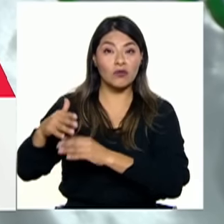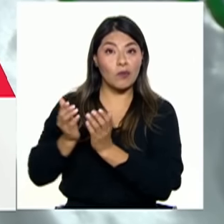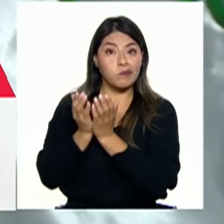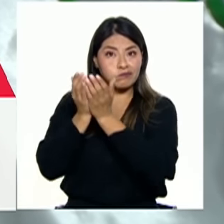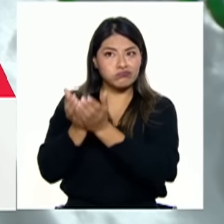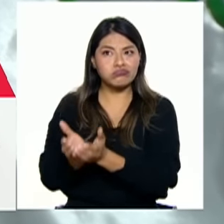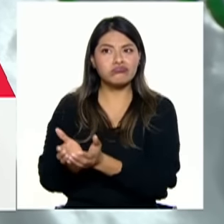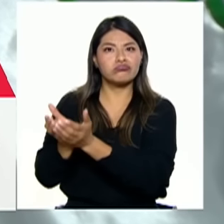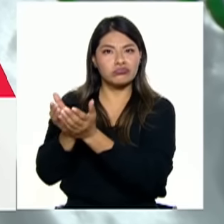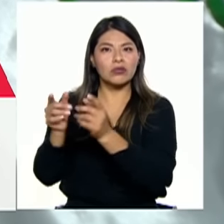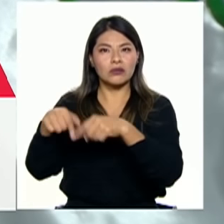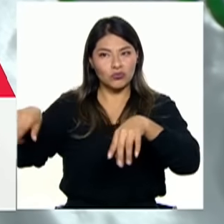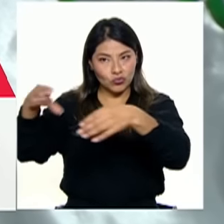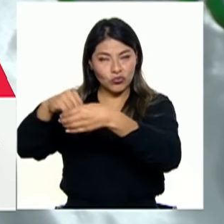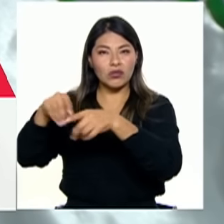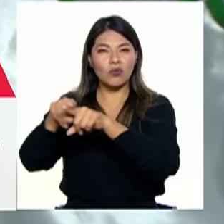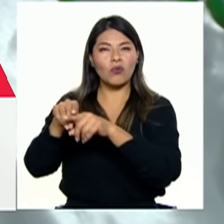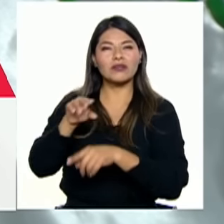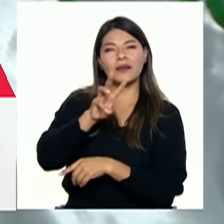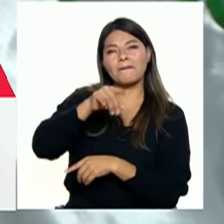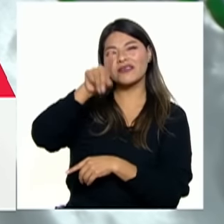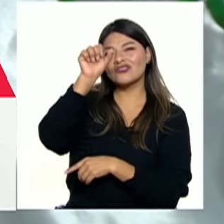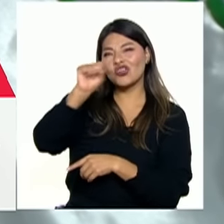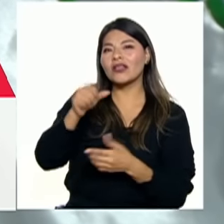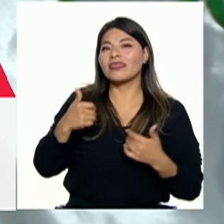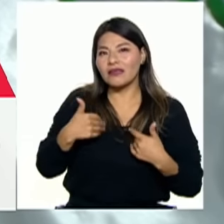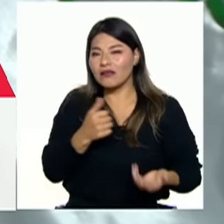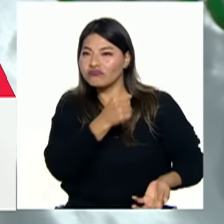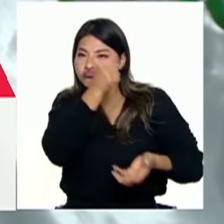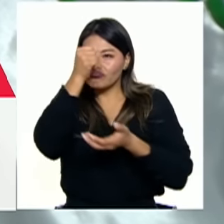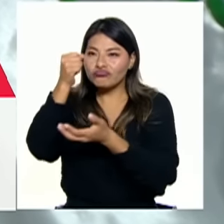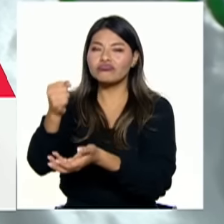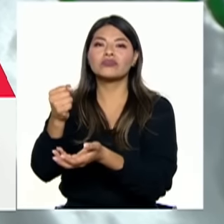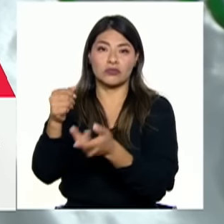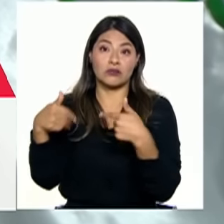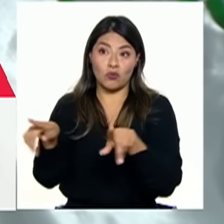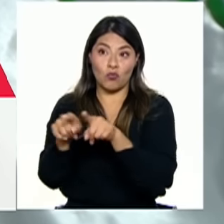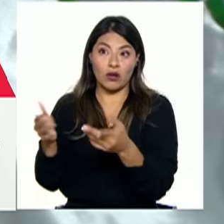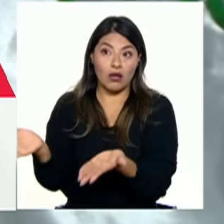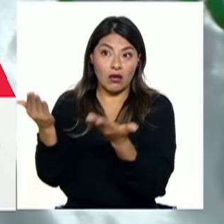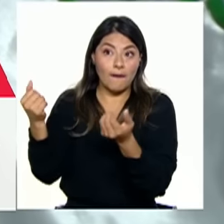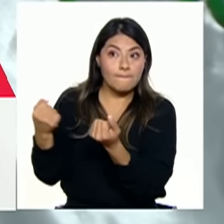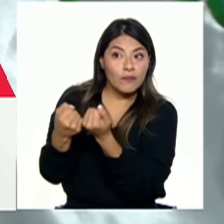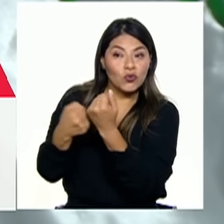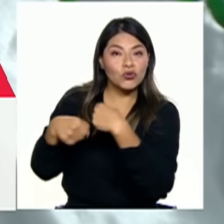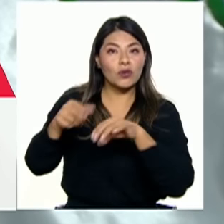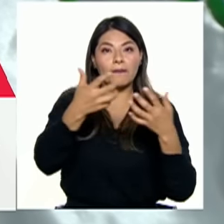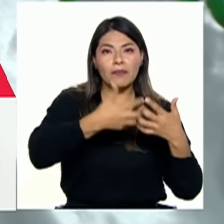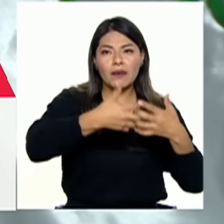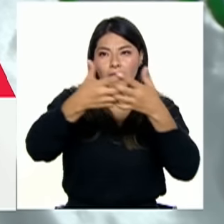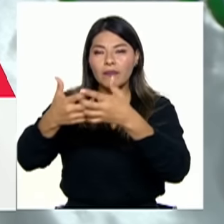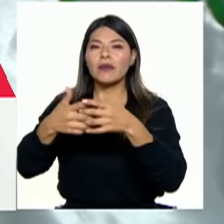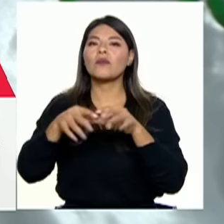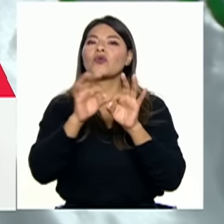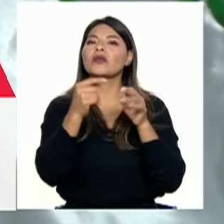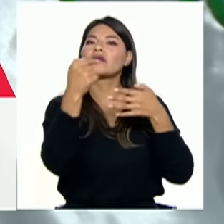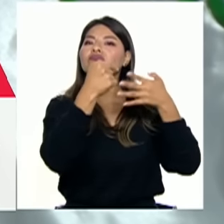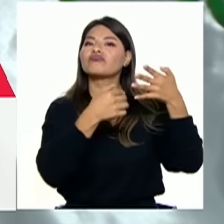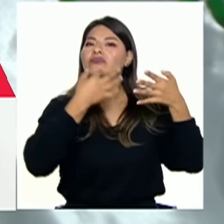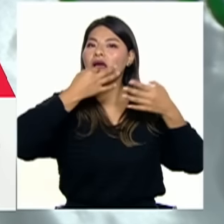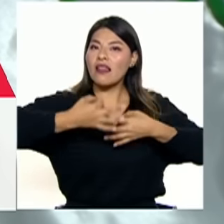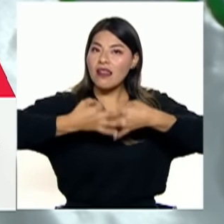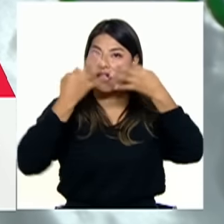De esta manera, se brindará apoyo a las empresas nacionales para que cumplan con los estándares de calidad